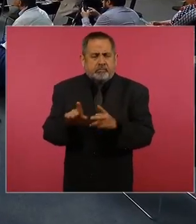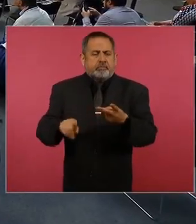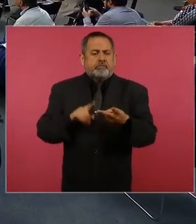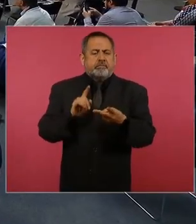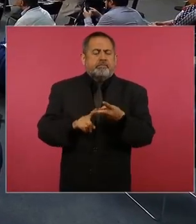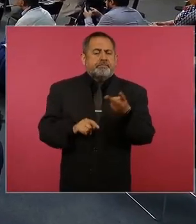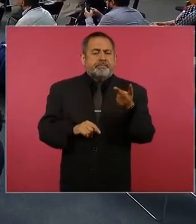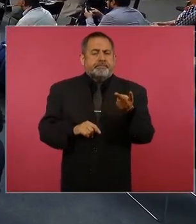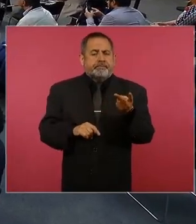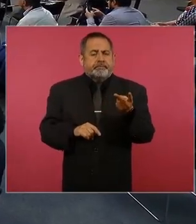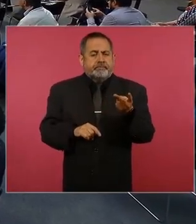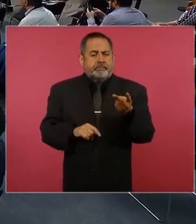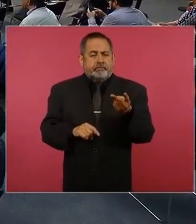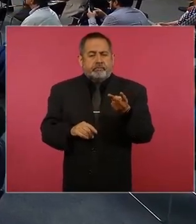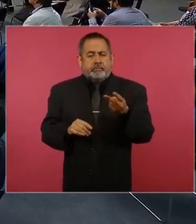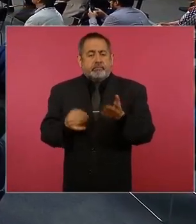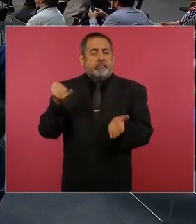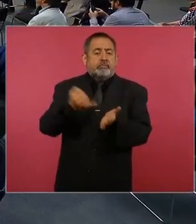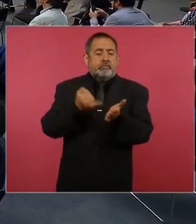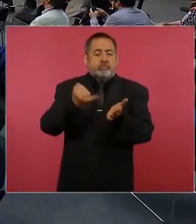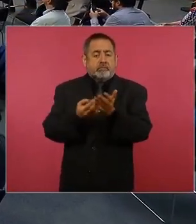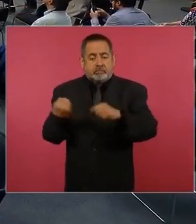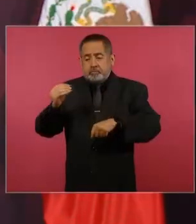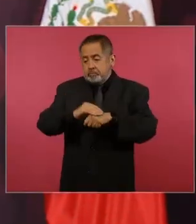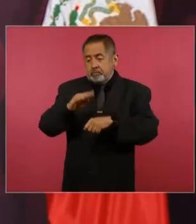no aumentando impuestos,